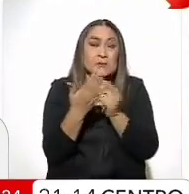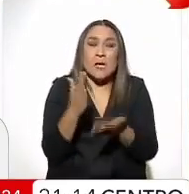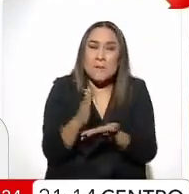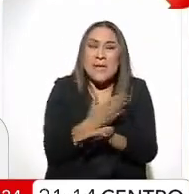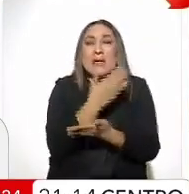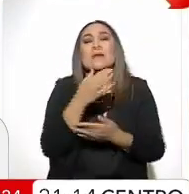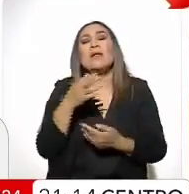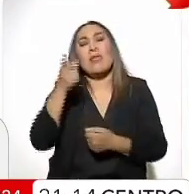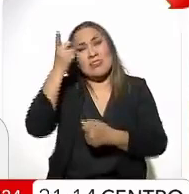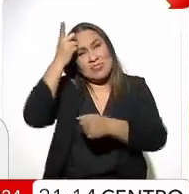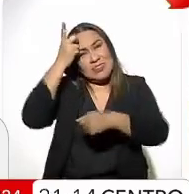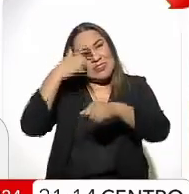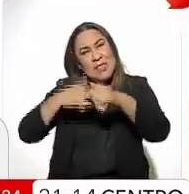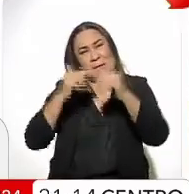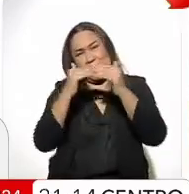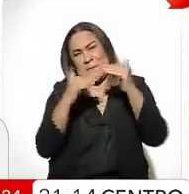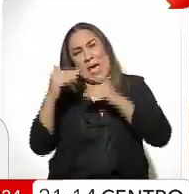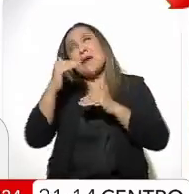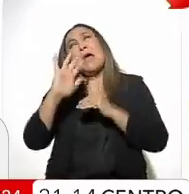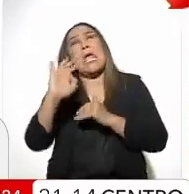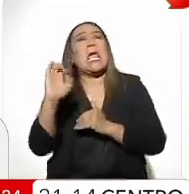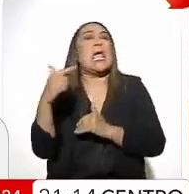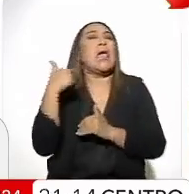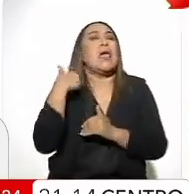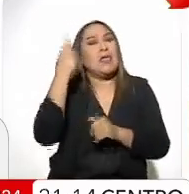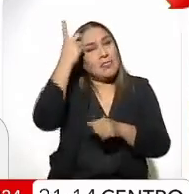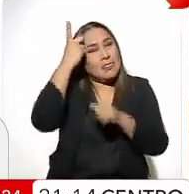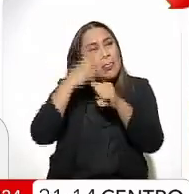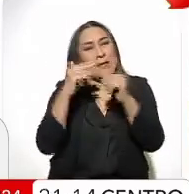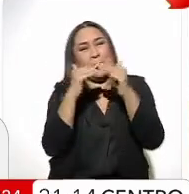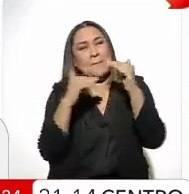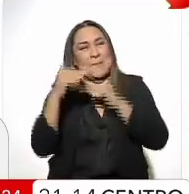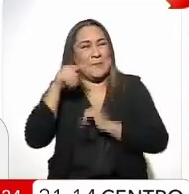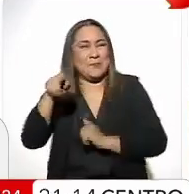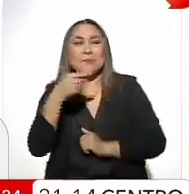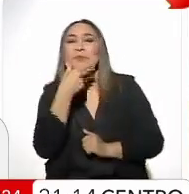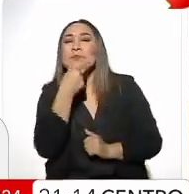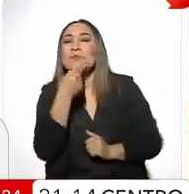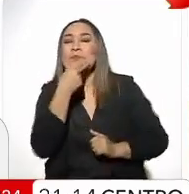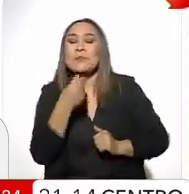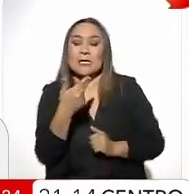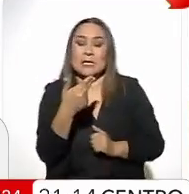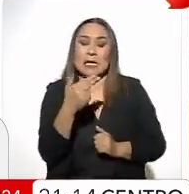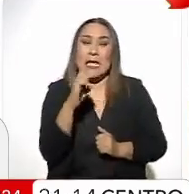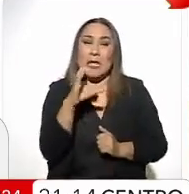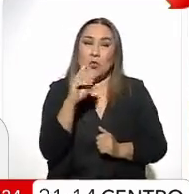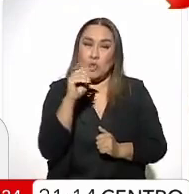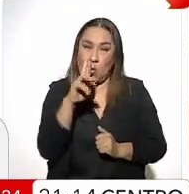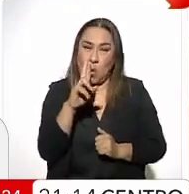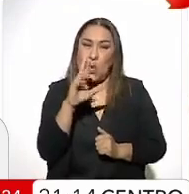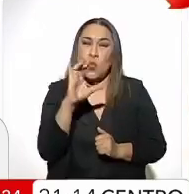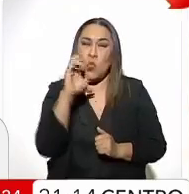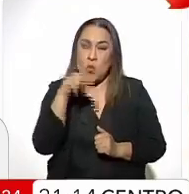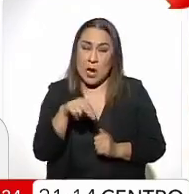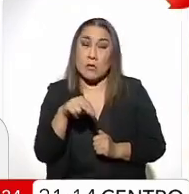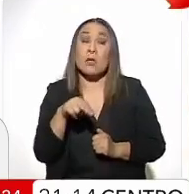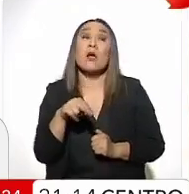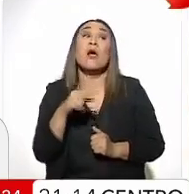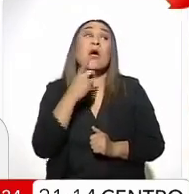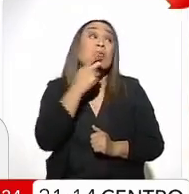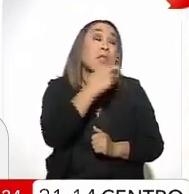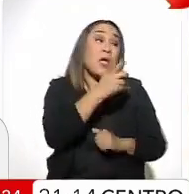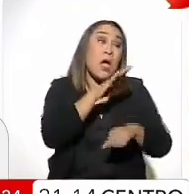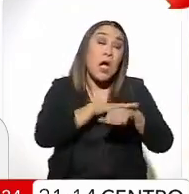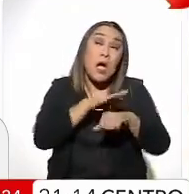el rector o el ex rector, este individuo Héctor Quinn, dijo Mayo Zambada que lo